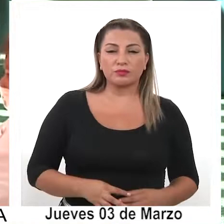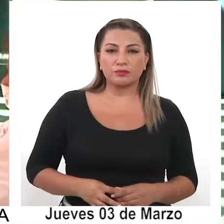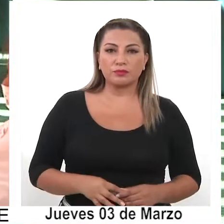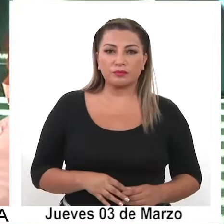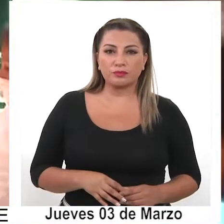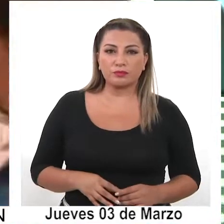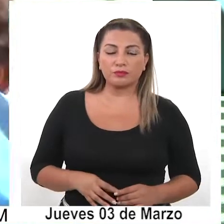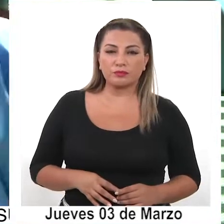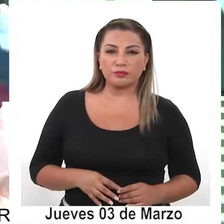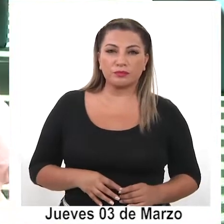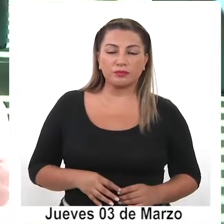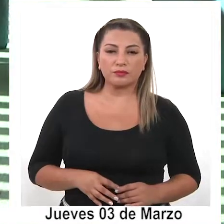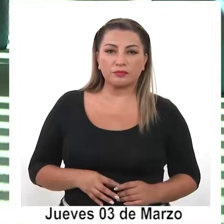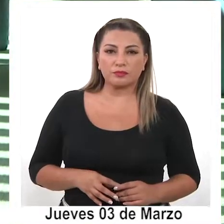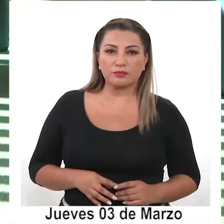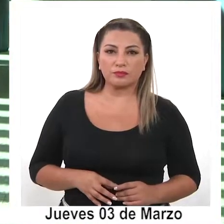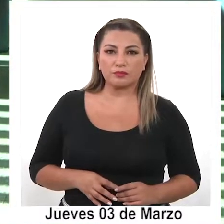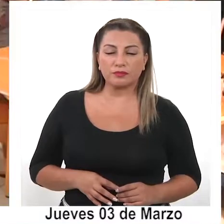Gracias.